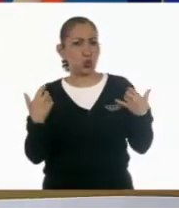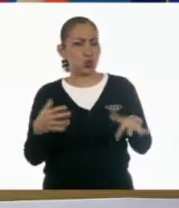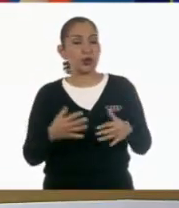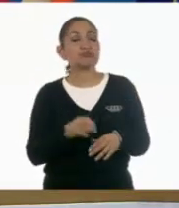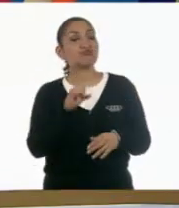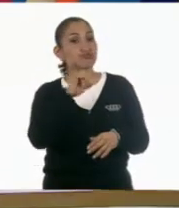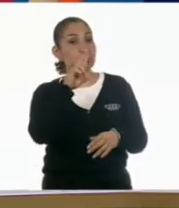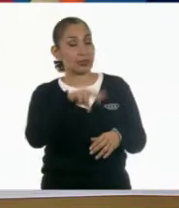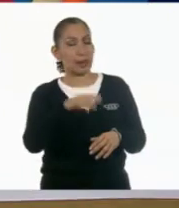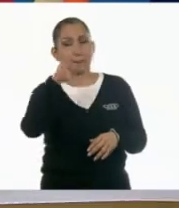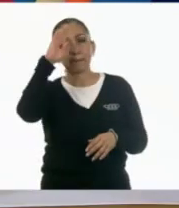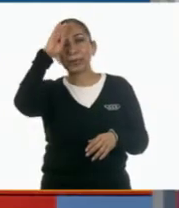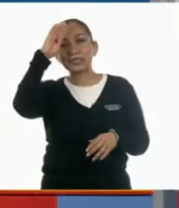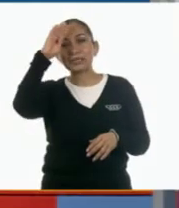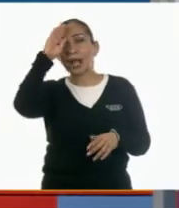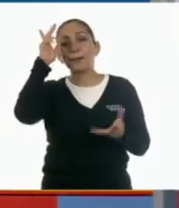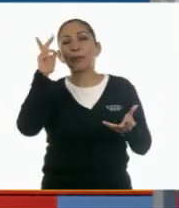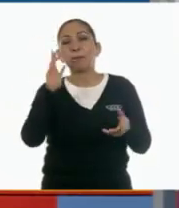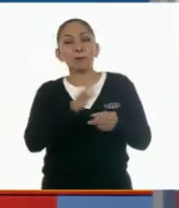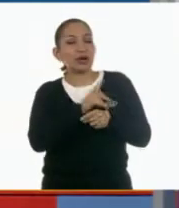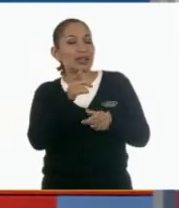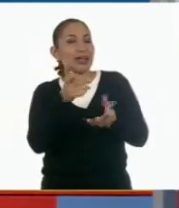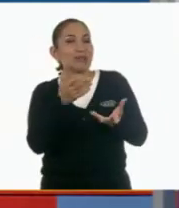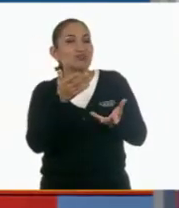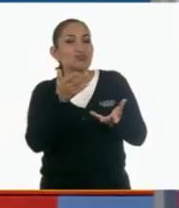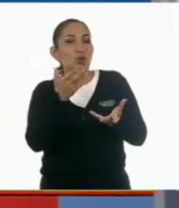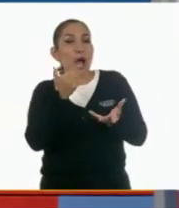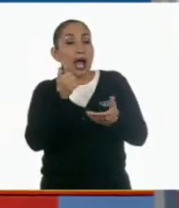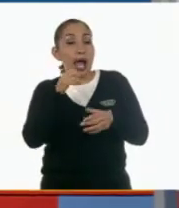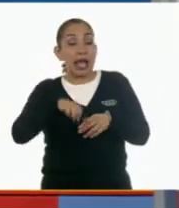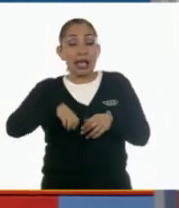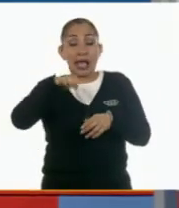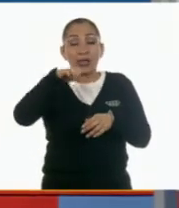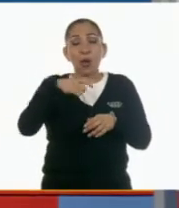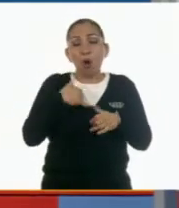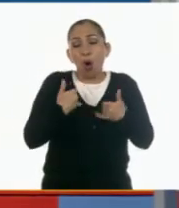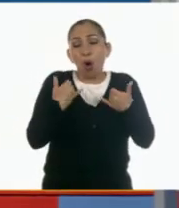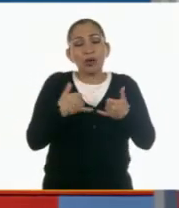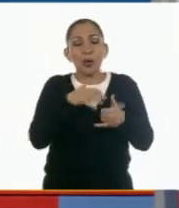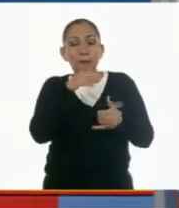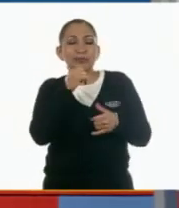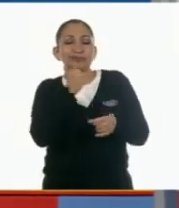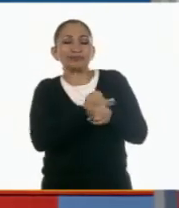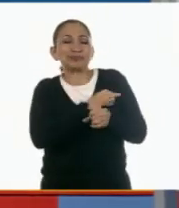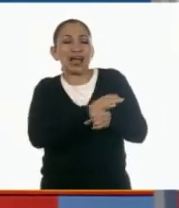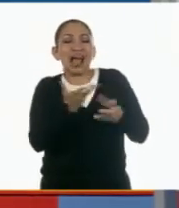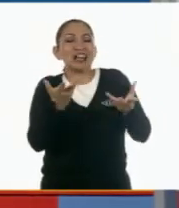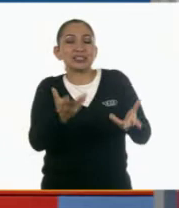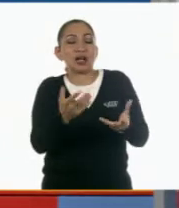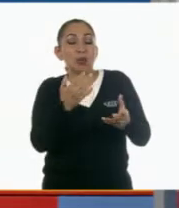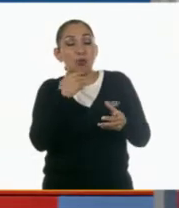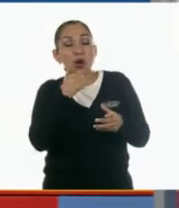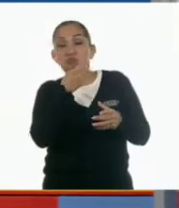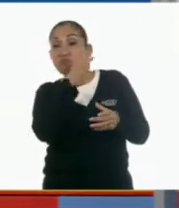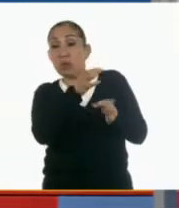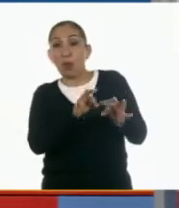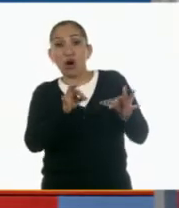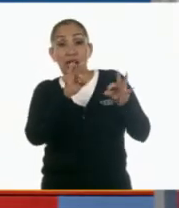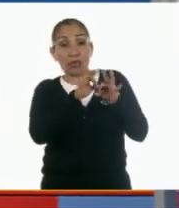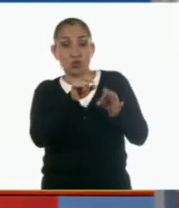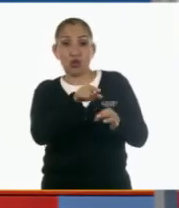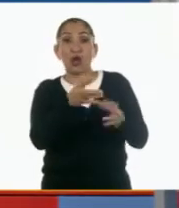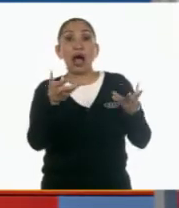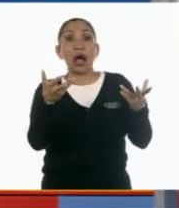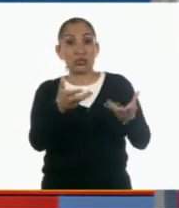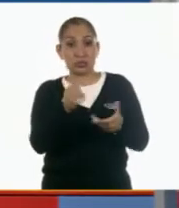es. A veces pensamos que porque no tenemos tantos años de vida no vamos a poder hacer mención de cosas importantes